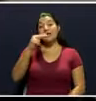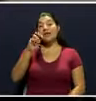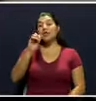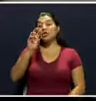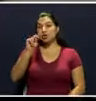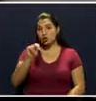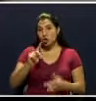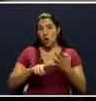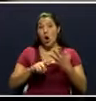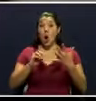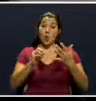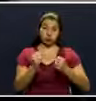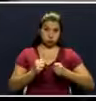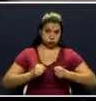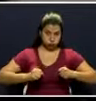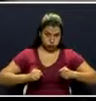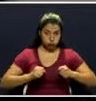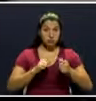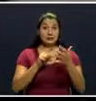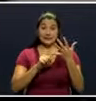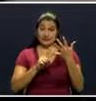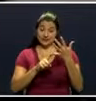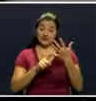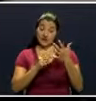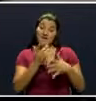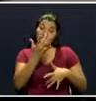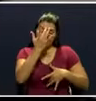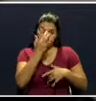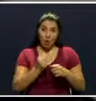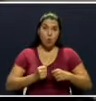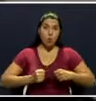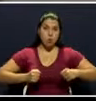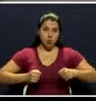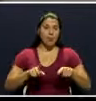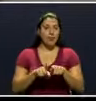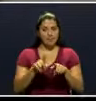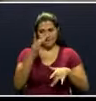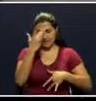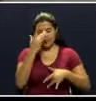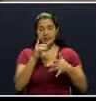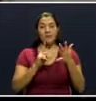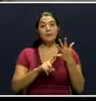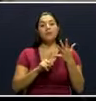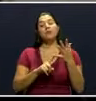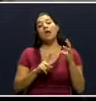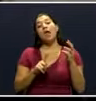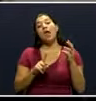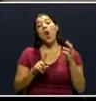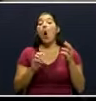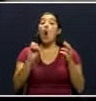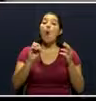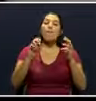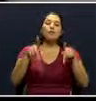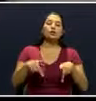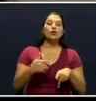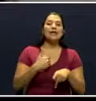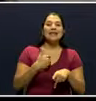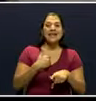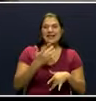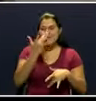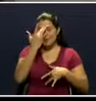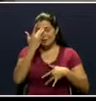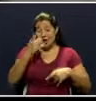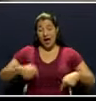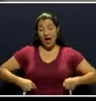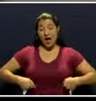la obesidad, que es una enfermedad, obesidad severa, la enfermedad que tiene, las personas que tienen enfermedades de los riñones